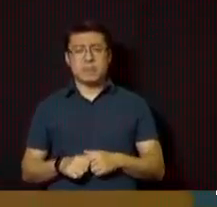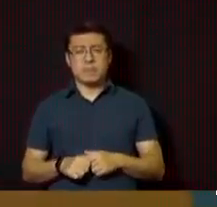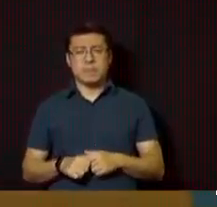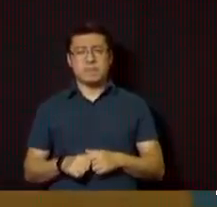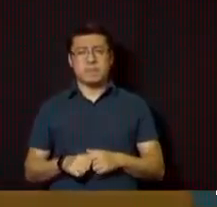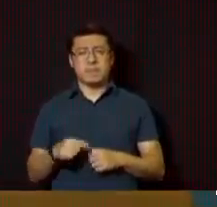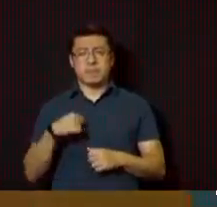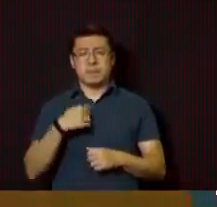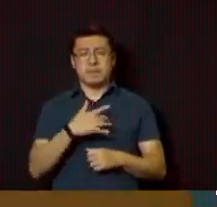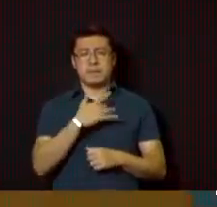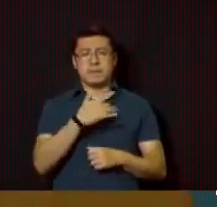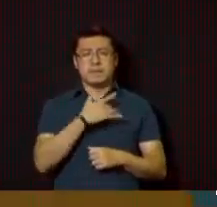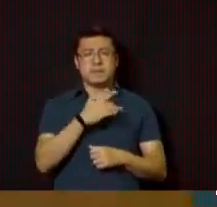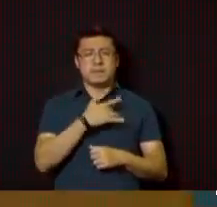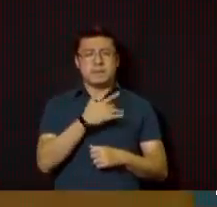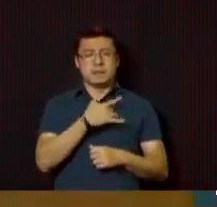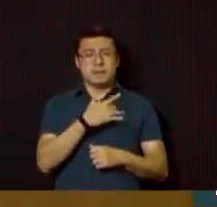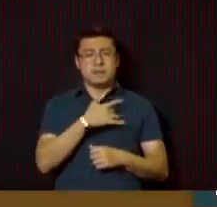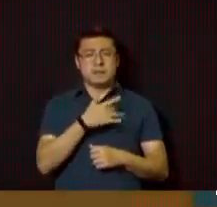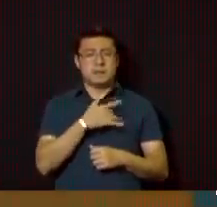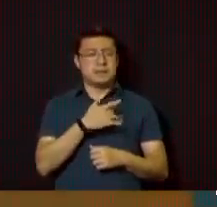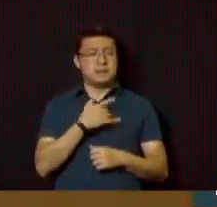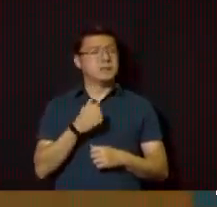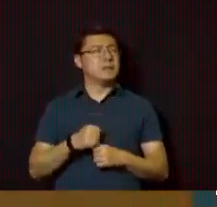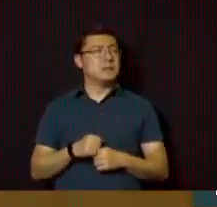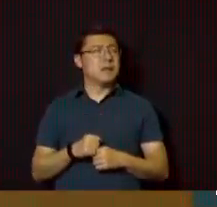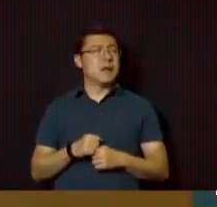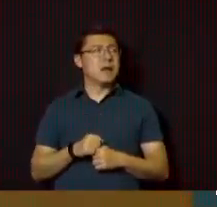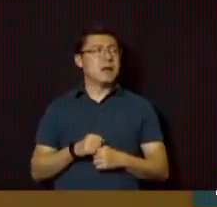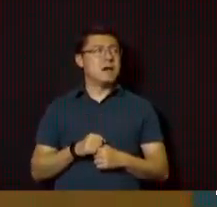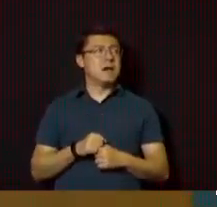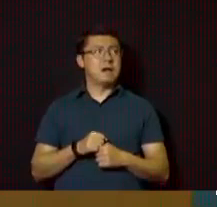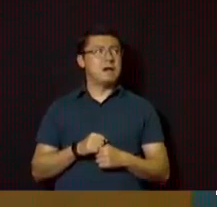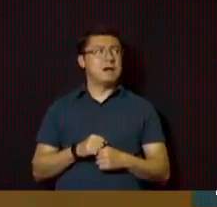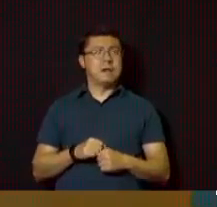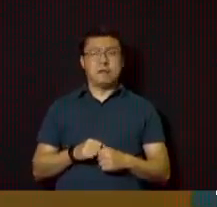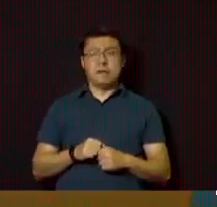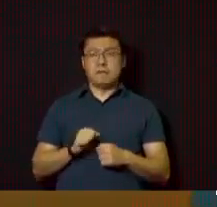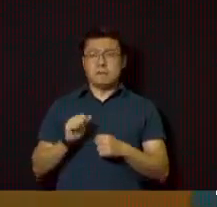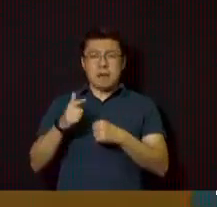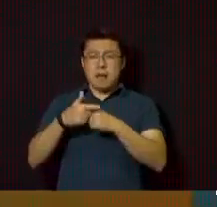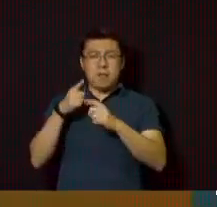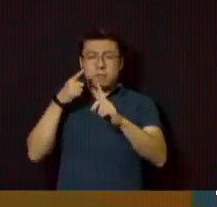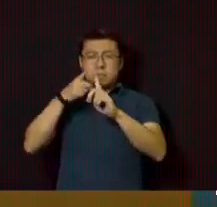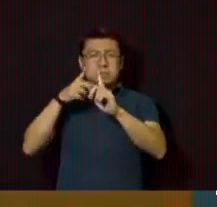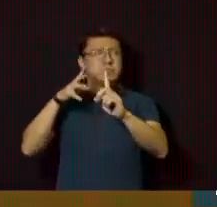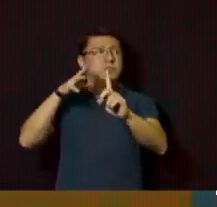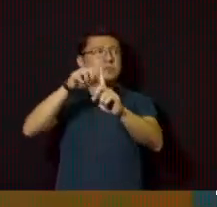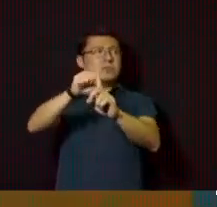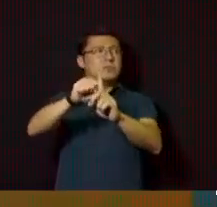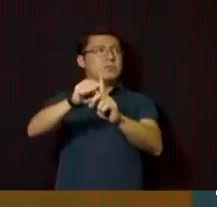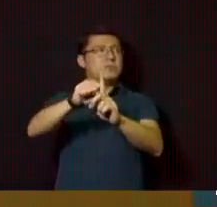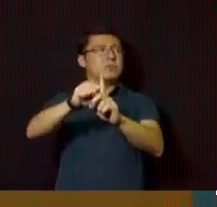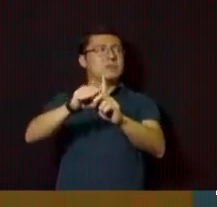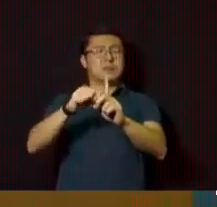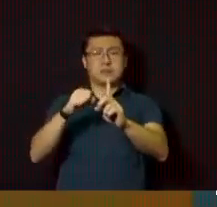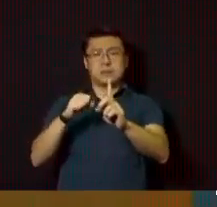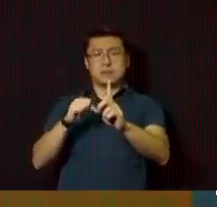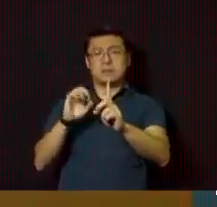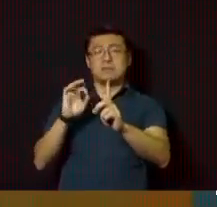sentí que cuando uno ya llega o logra algo, como que tú